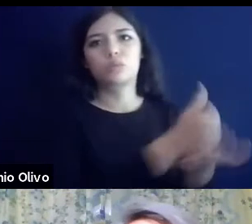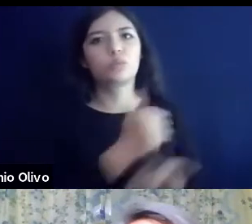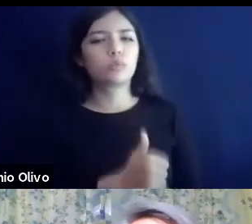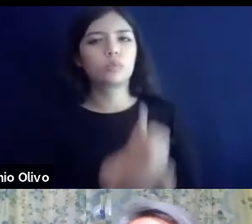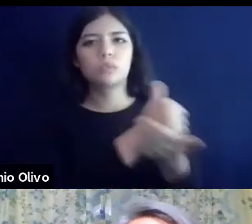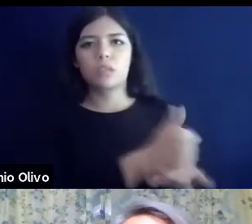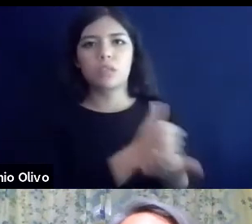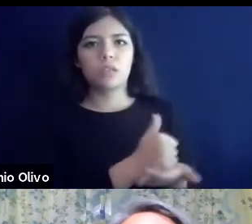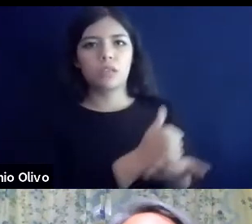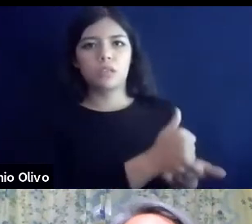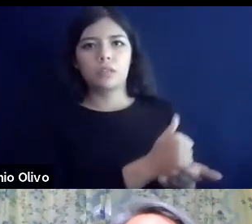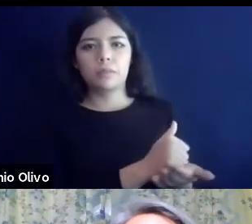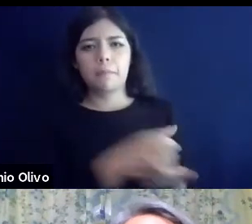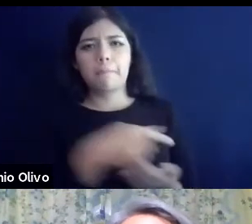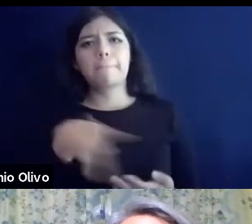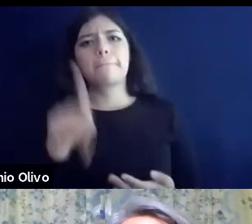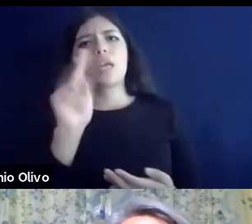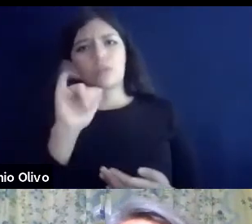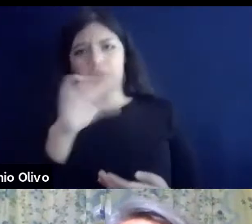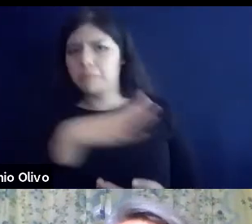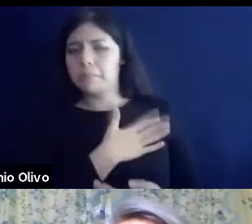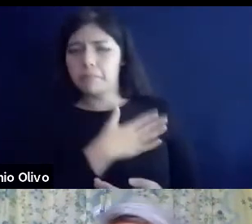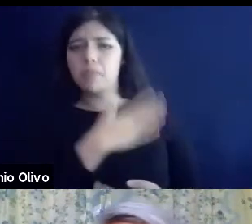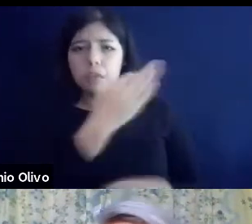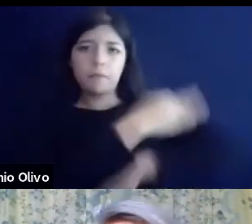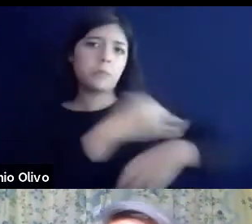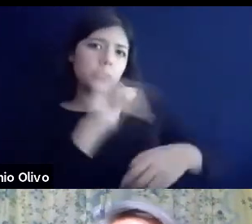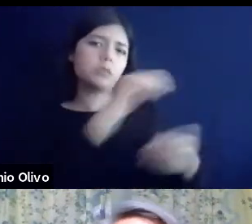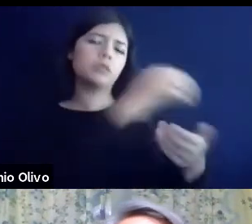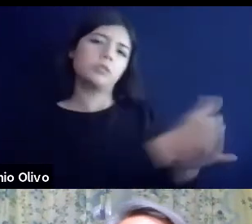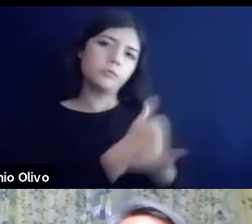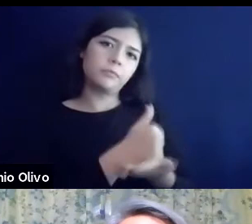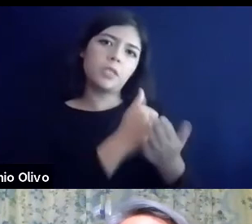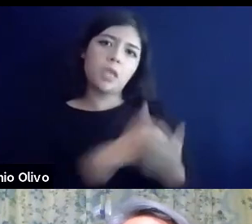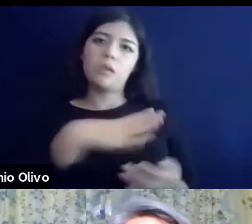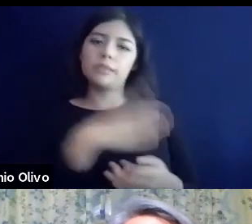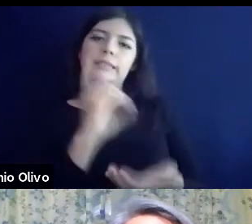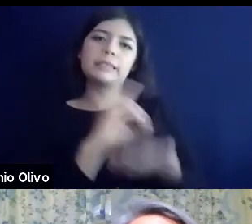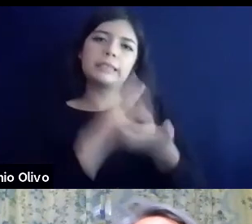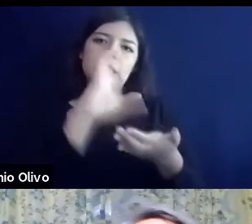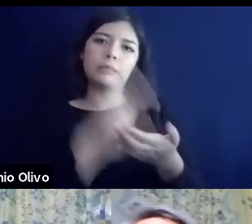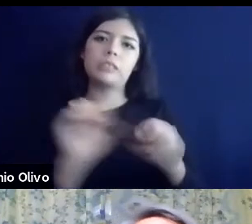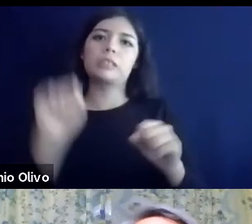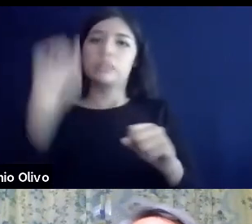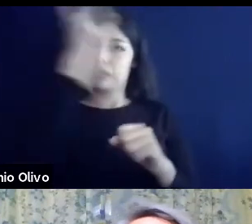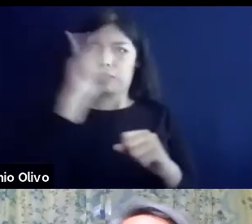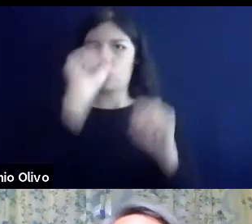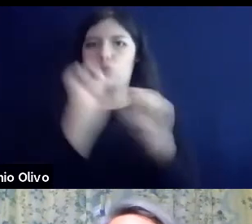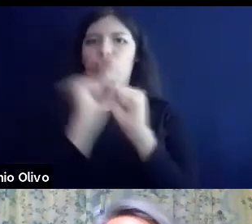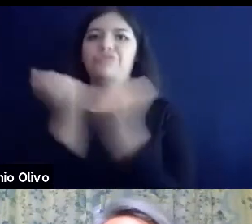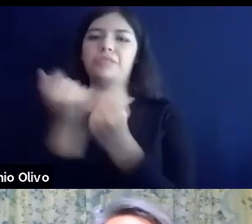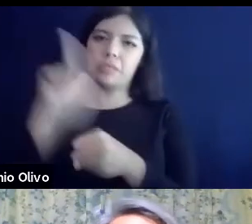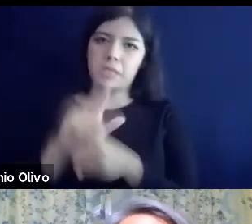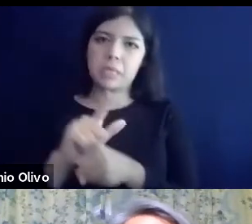tenía que ser tan presente. Pero en el caso de las discapacidades psicosociales y otros tipos, sí es muy importante